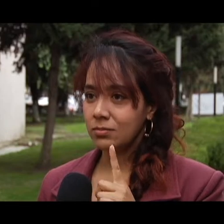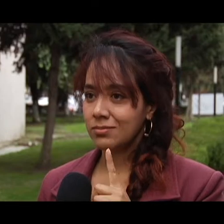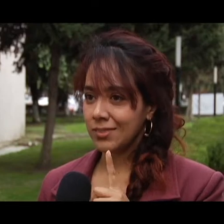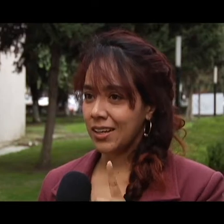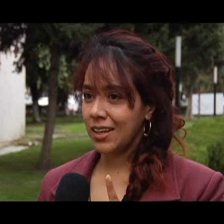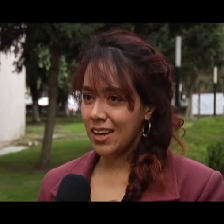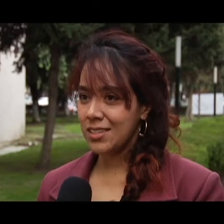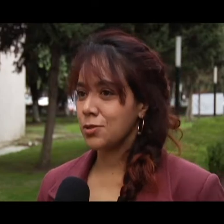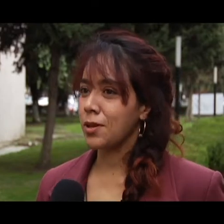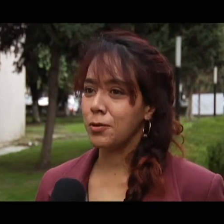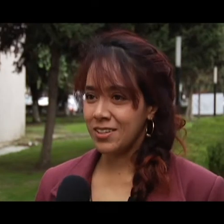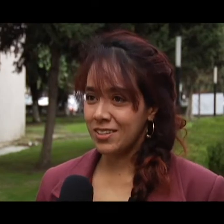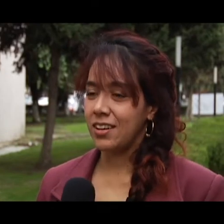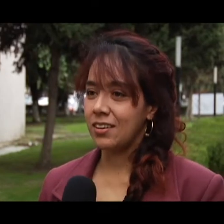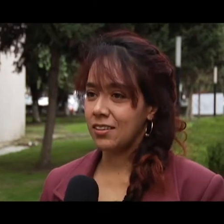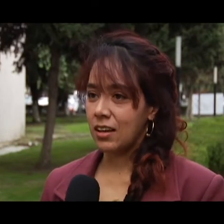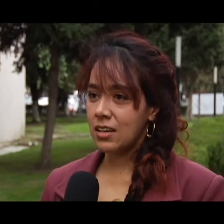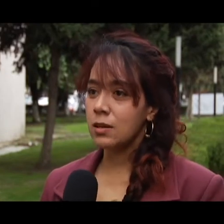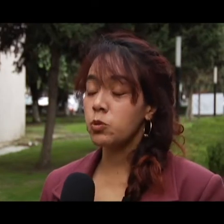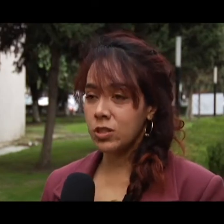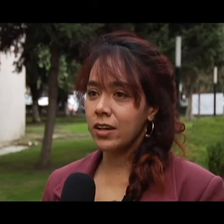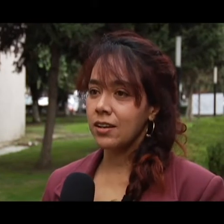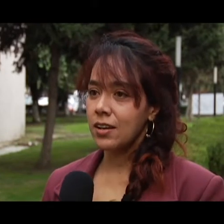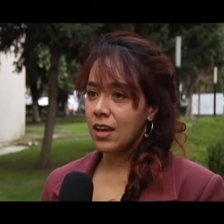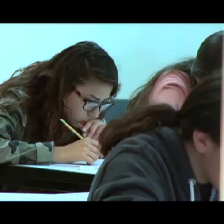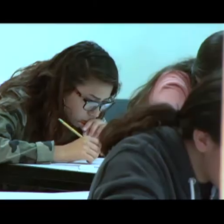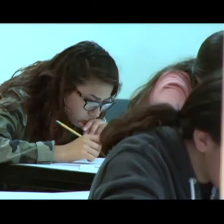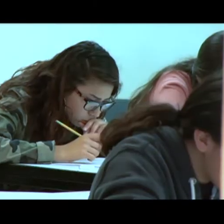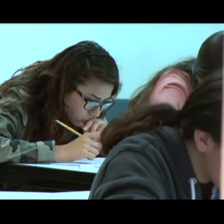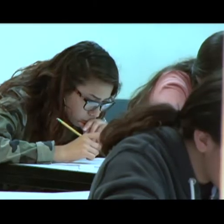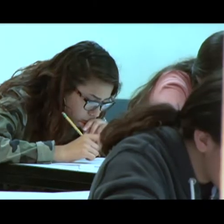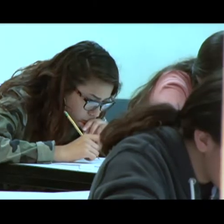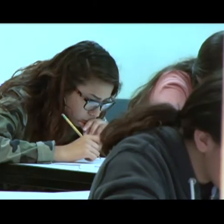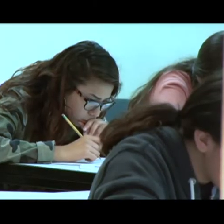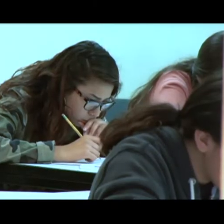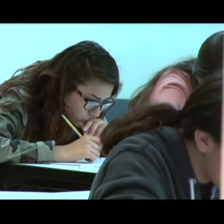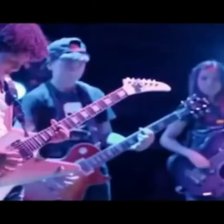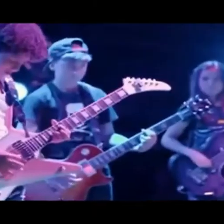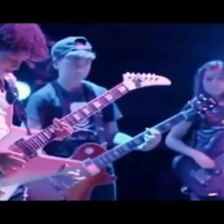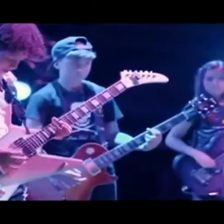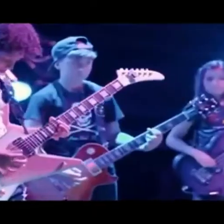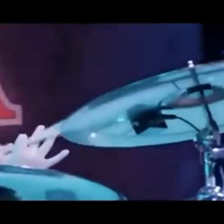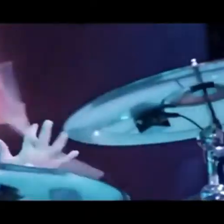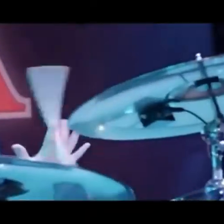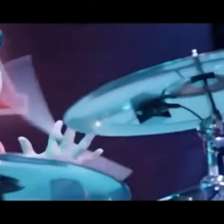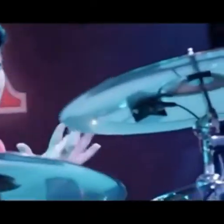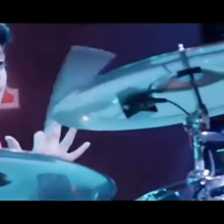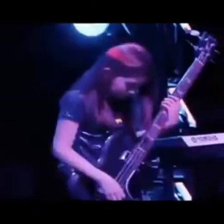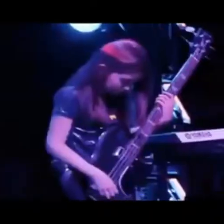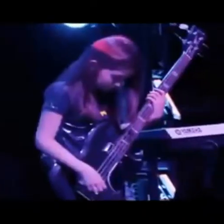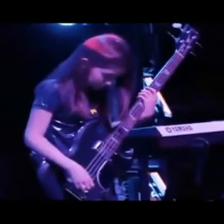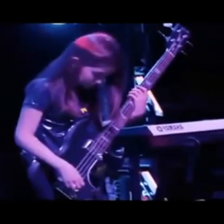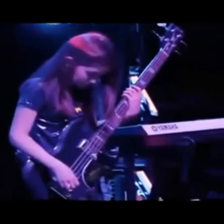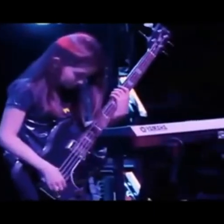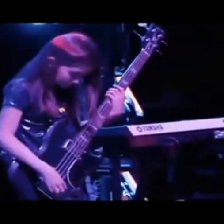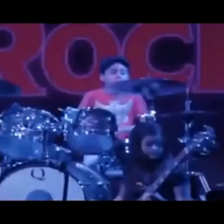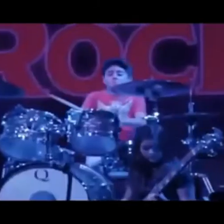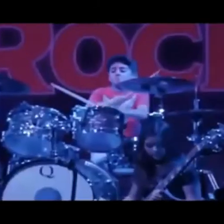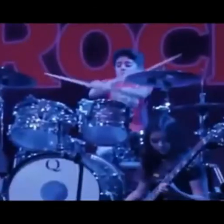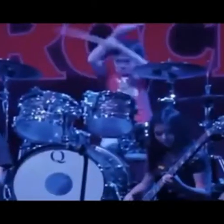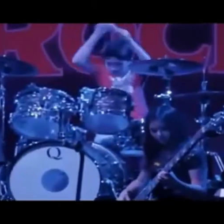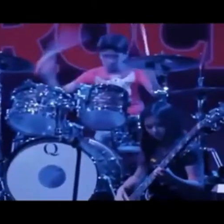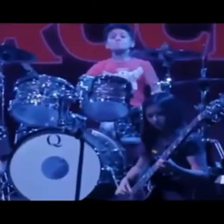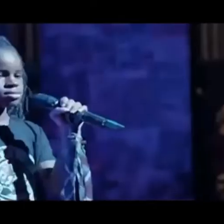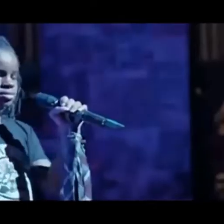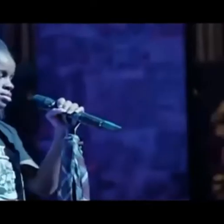punto, esa es una buena señal. La docente recomienda experimentar para poder encontrar canciones que nos ayuden a concentrarnos, ya que